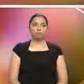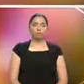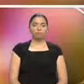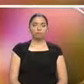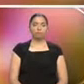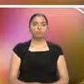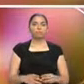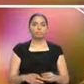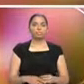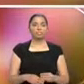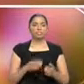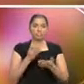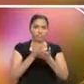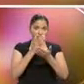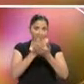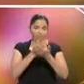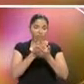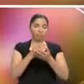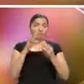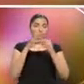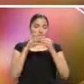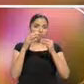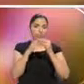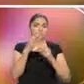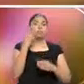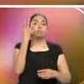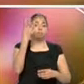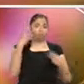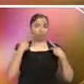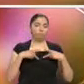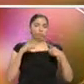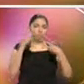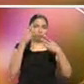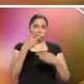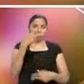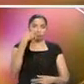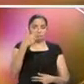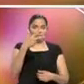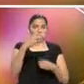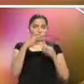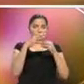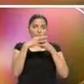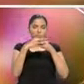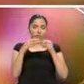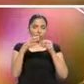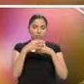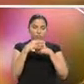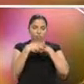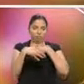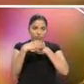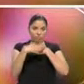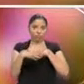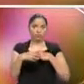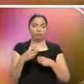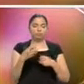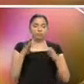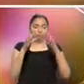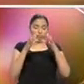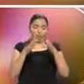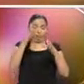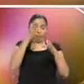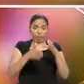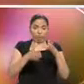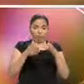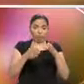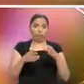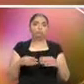Y los tacos frutales que están calculados para 4 personas llevarán 8 rebanadas de jamón, Sí, 1,5 tazas de melón cortado en